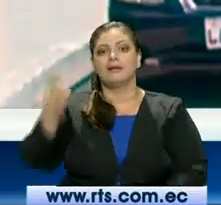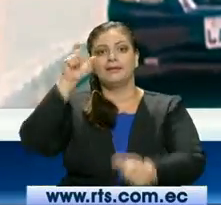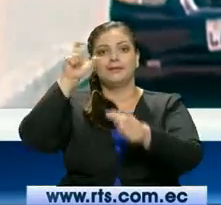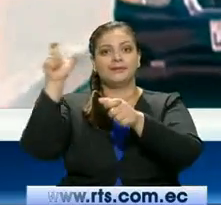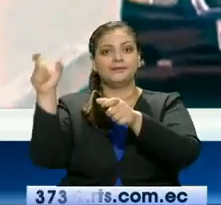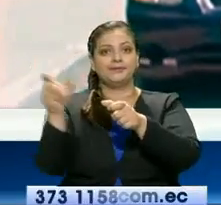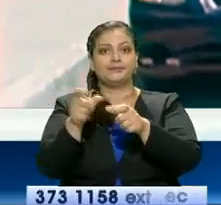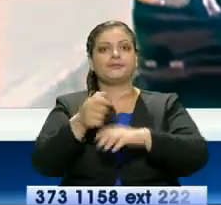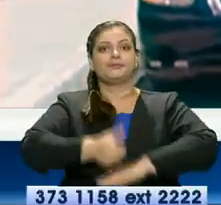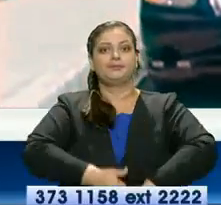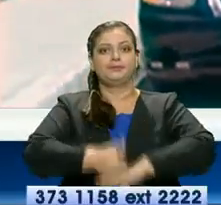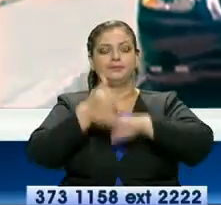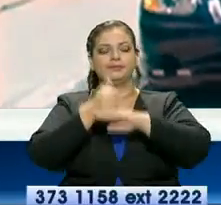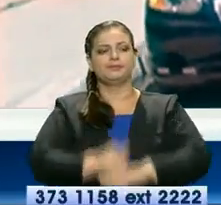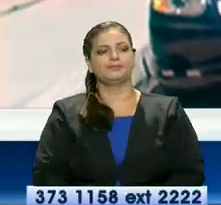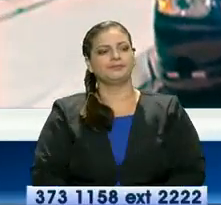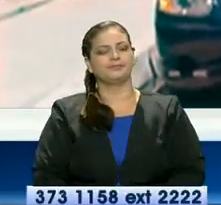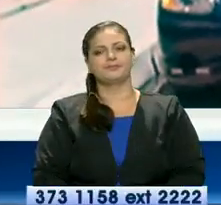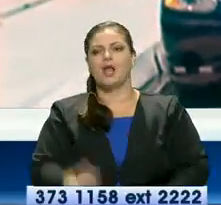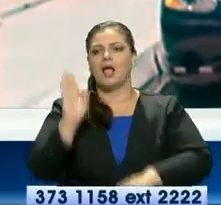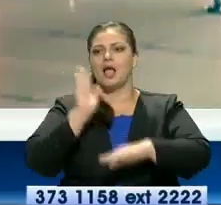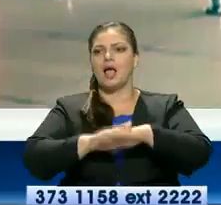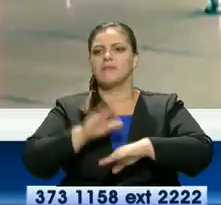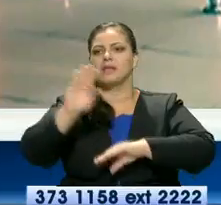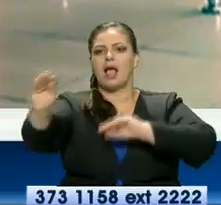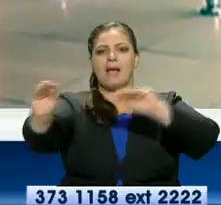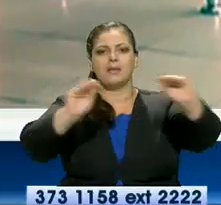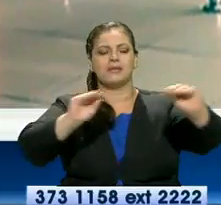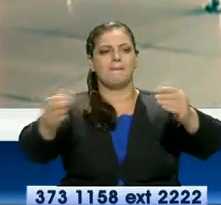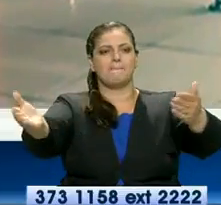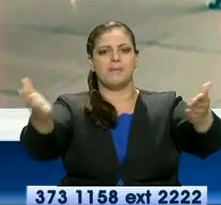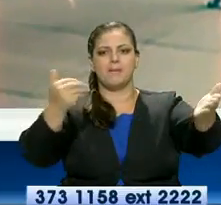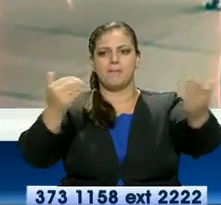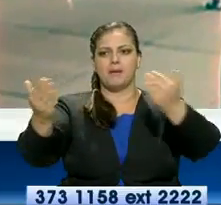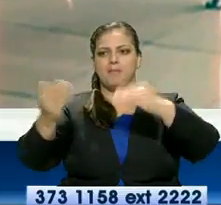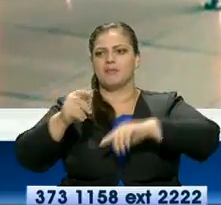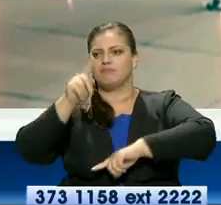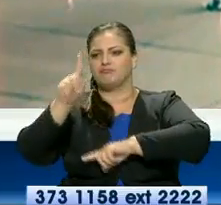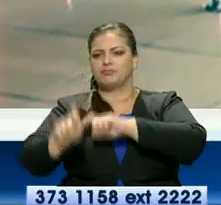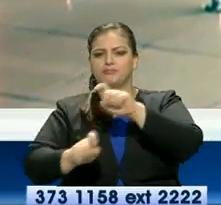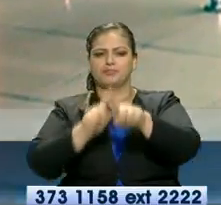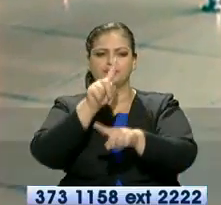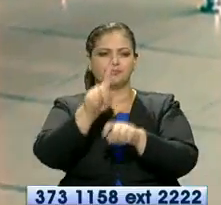esperan no volver a llegar a los puños y vivir en paz, informó Charlie Pizarro.